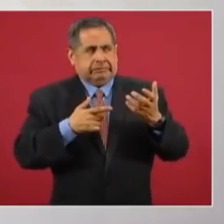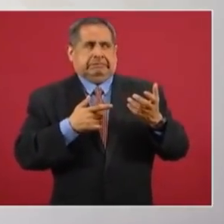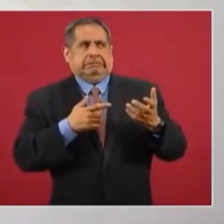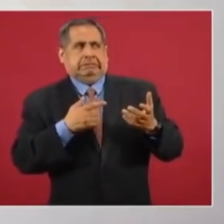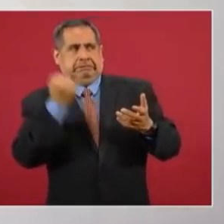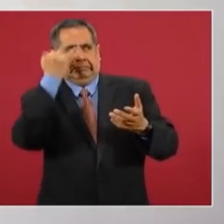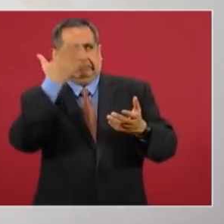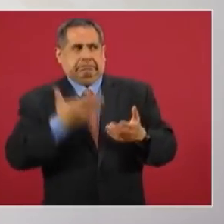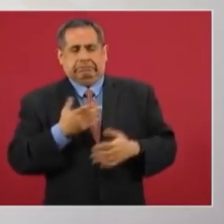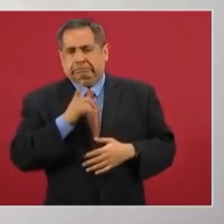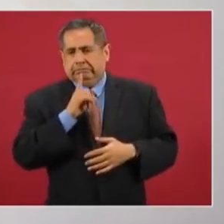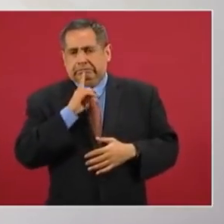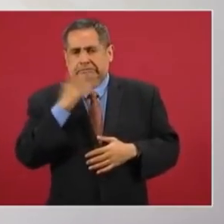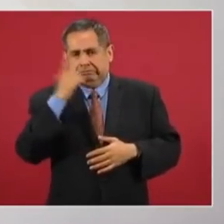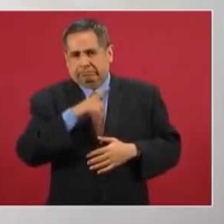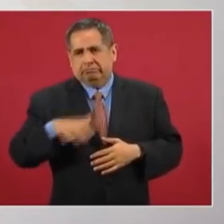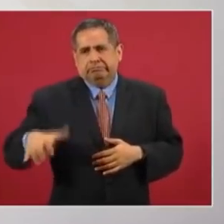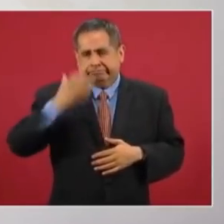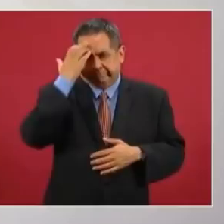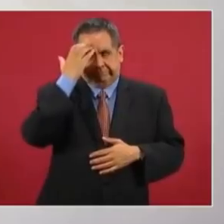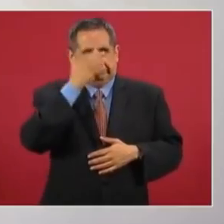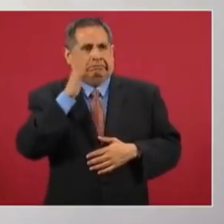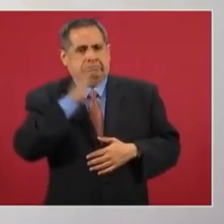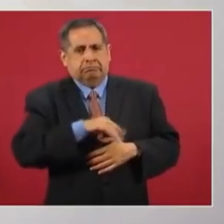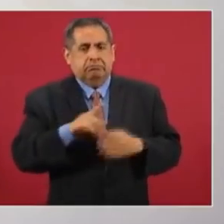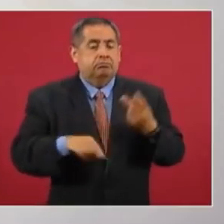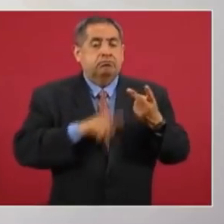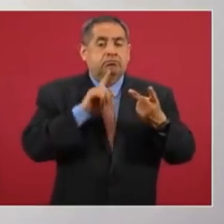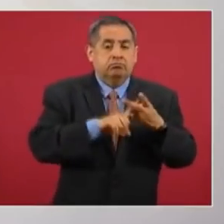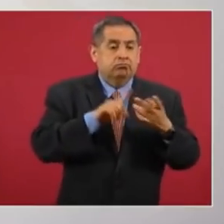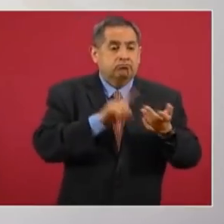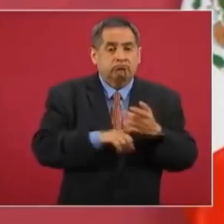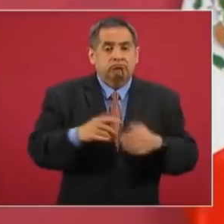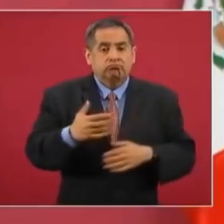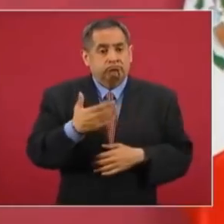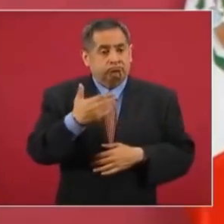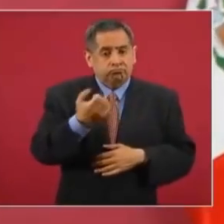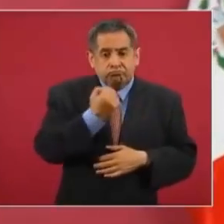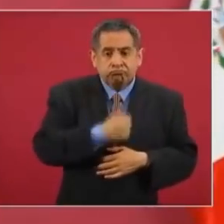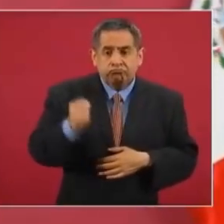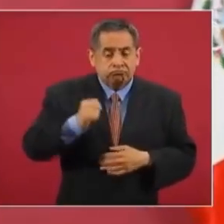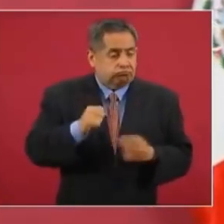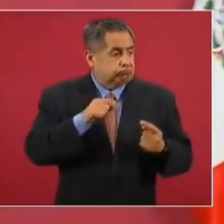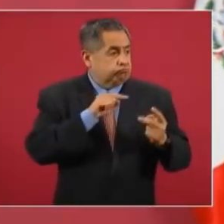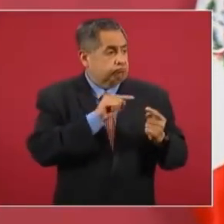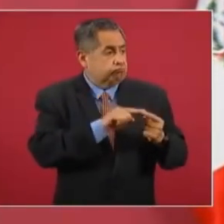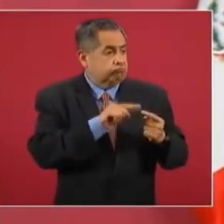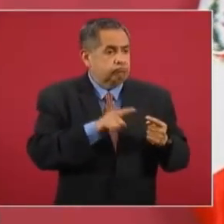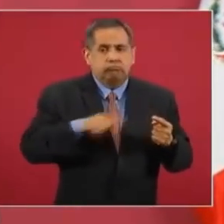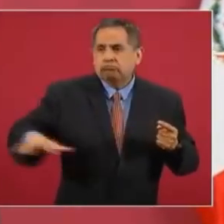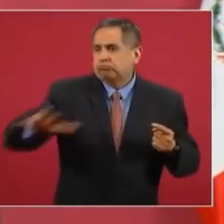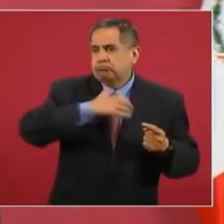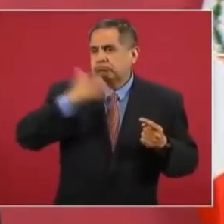fama, pero sí los conocen. Y hay otros que son muy buenos, pero no son conocidos.